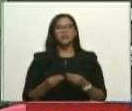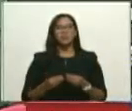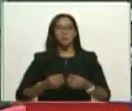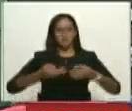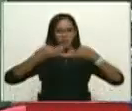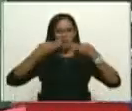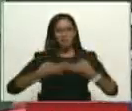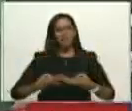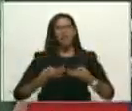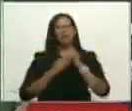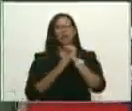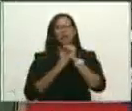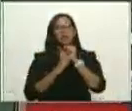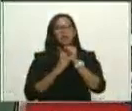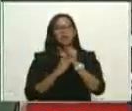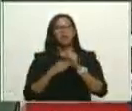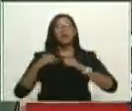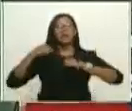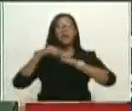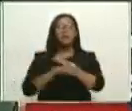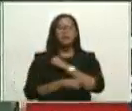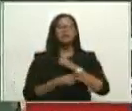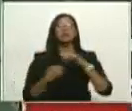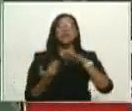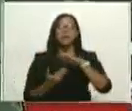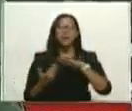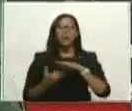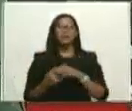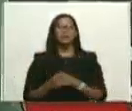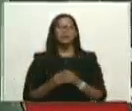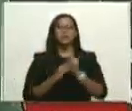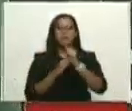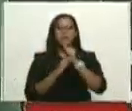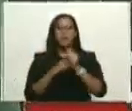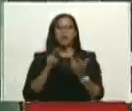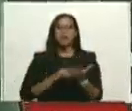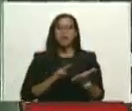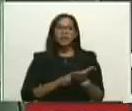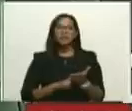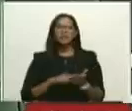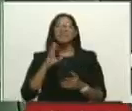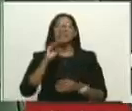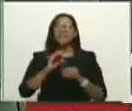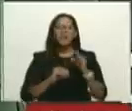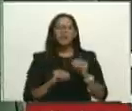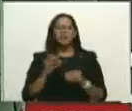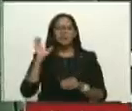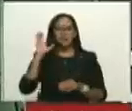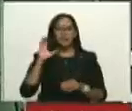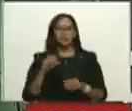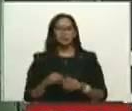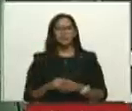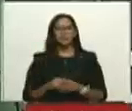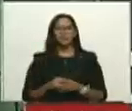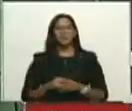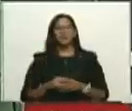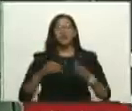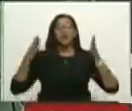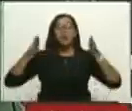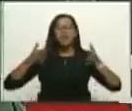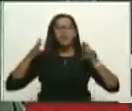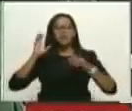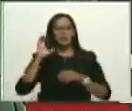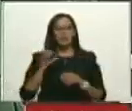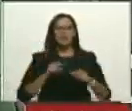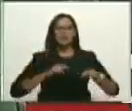un liderazgo profundo, de base, un liderazgo verdadero, que le hable al país, que oriente al país, que dirija